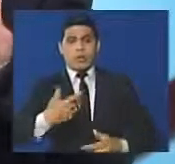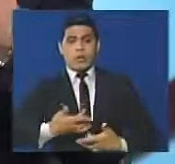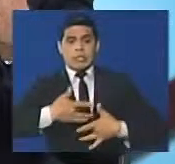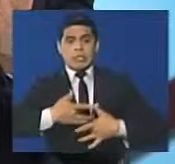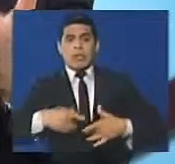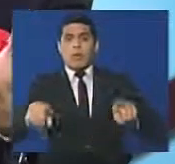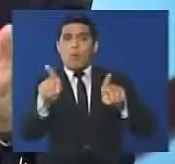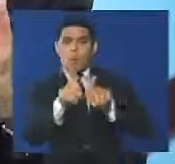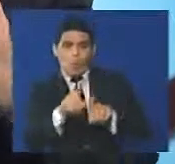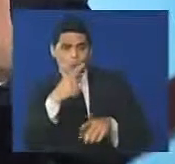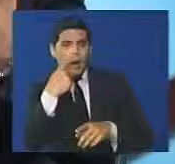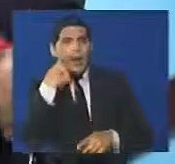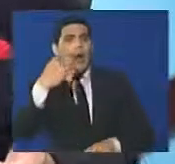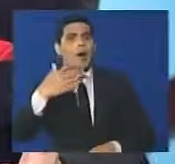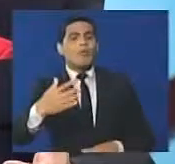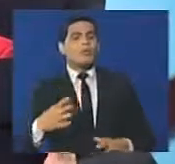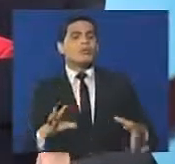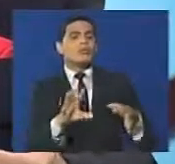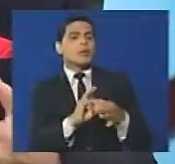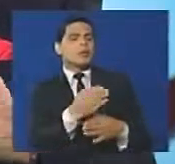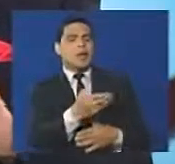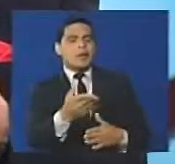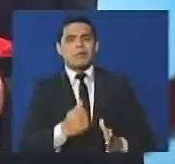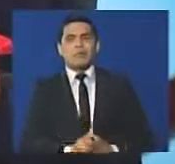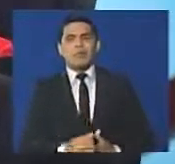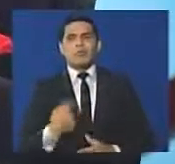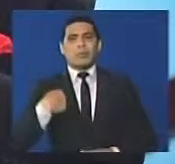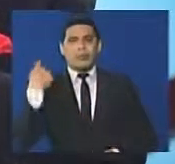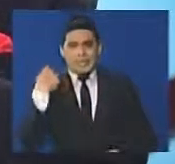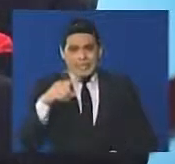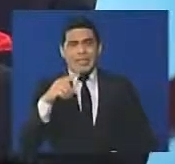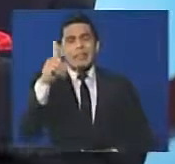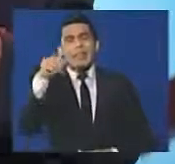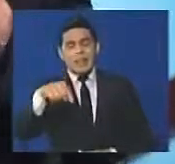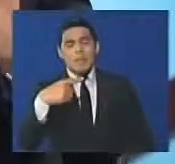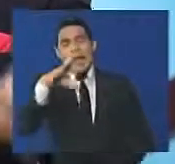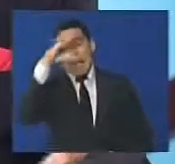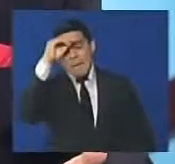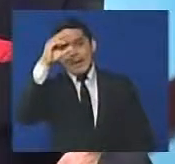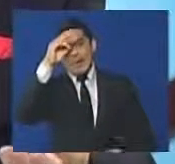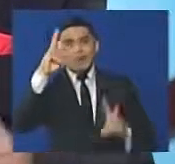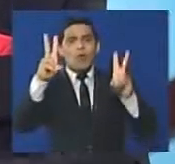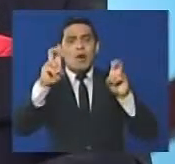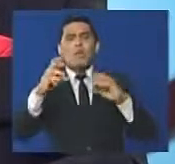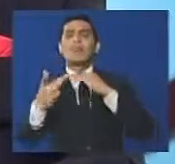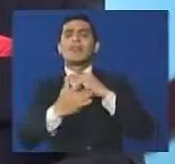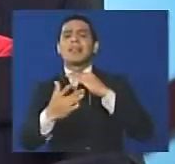tiene que adaptar a lo que es a esa situación. Tiene que